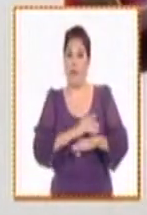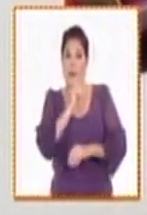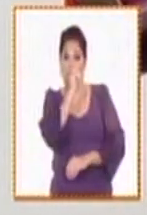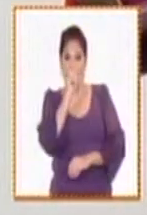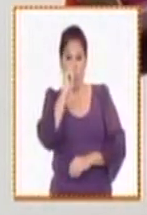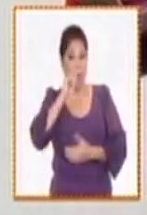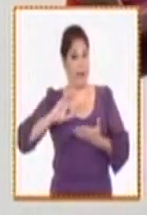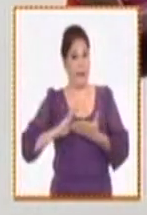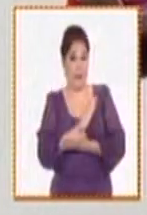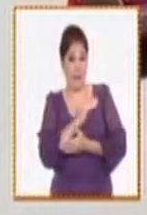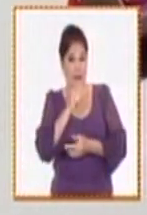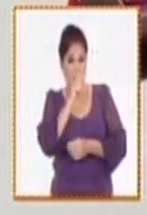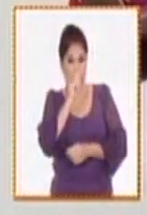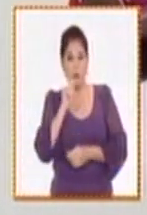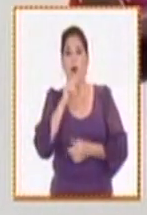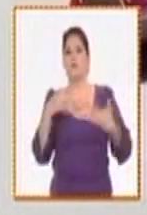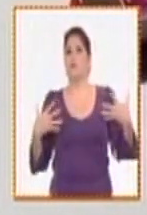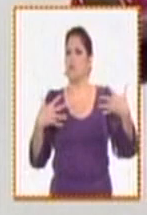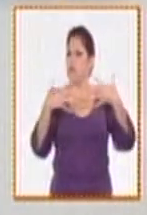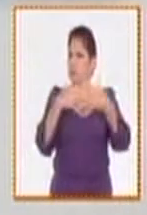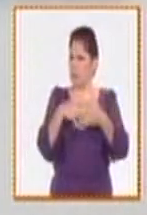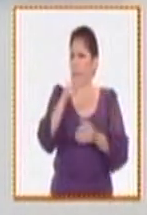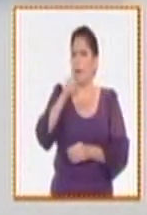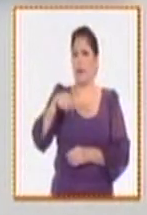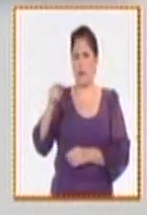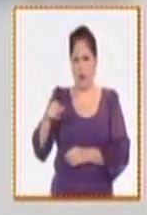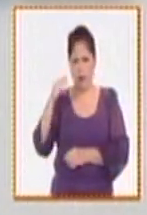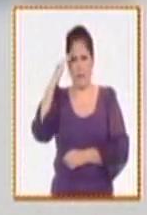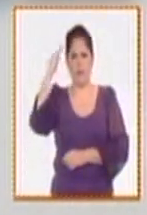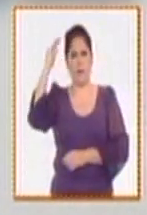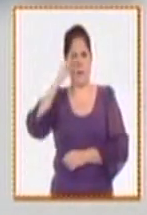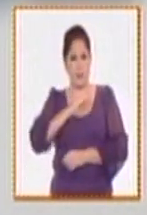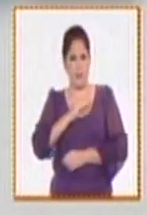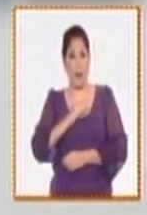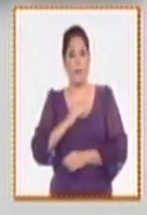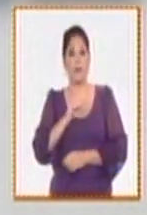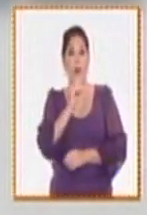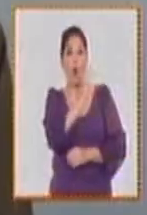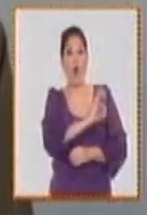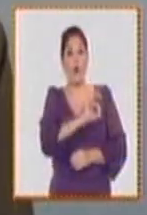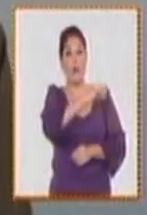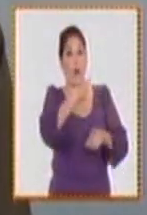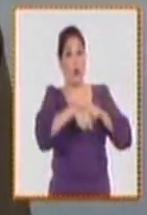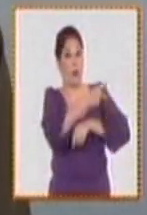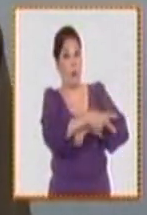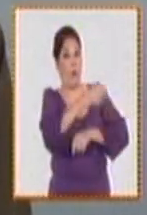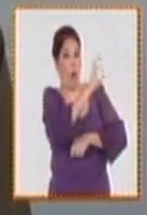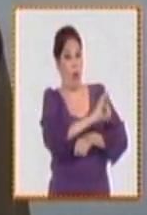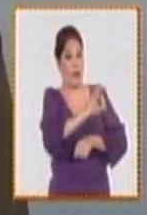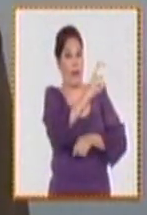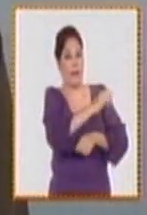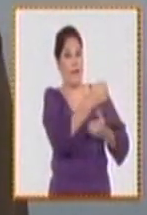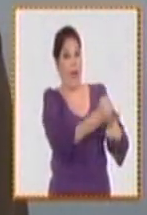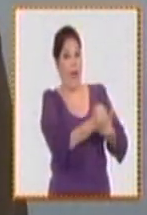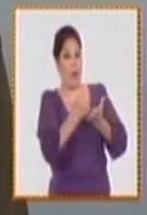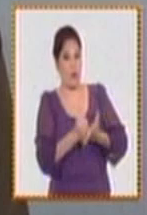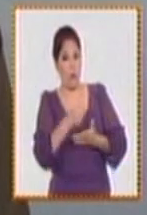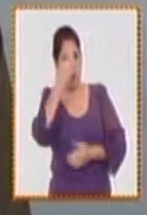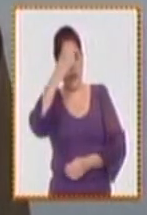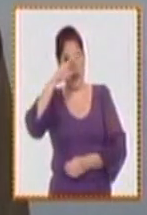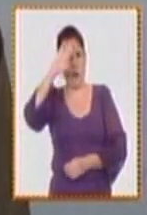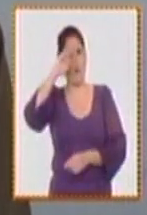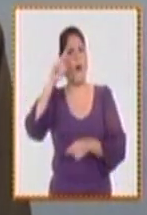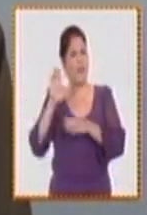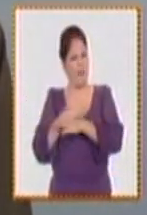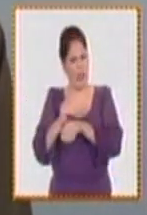demuestra la interrelación que existe entre las cadenas delictivas, es decir, desde el organizador en el exterior hasta las bases de apoyo en el territorio nacional.